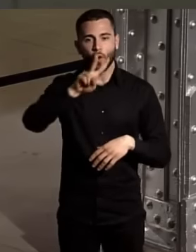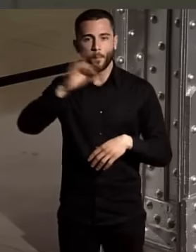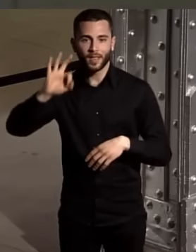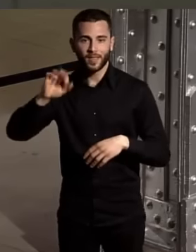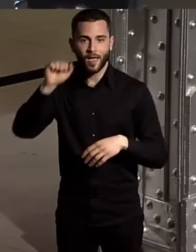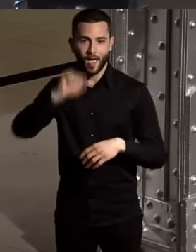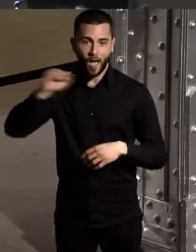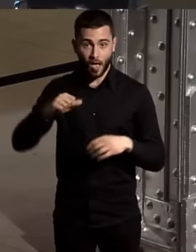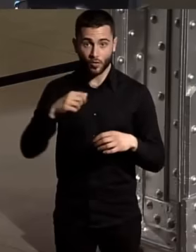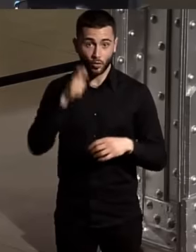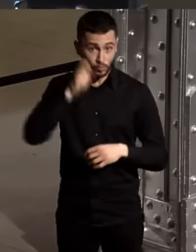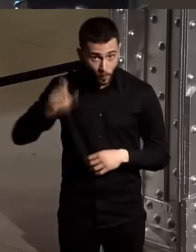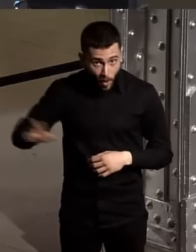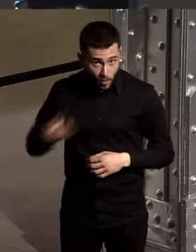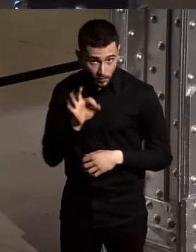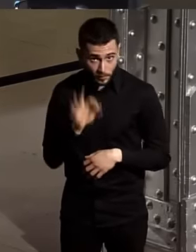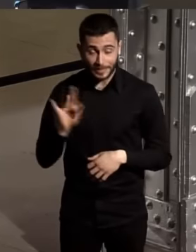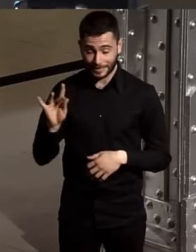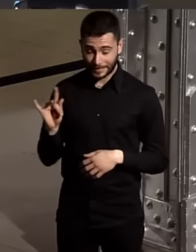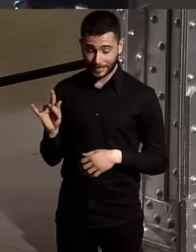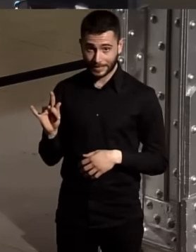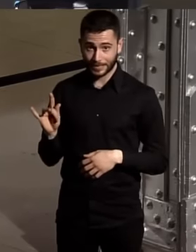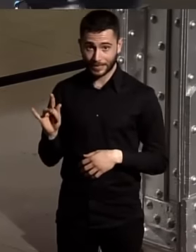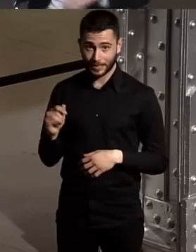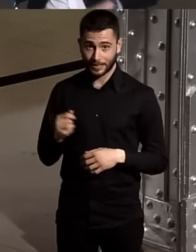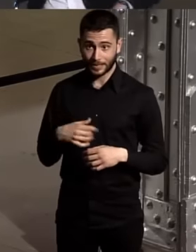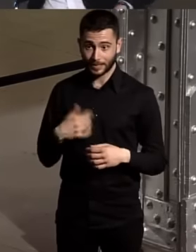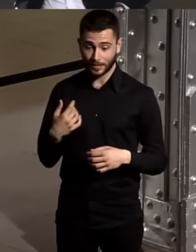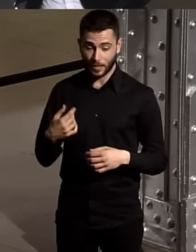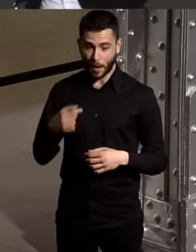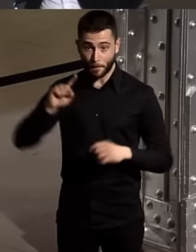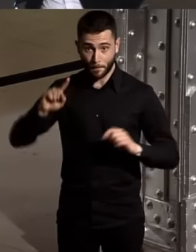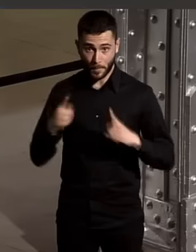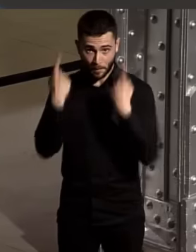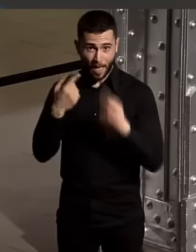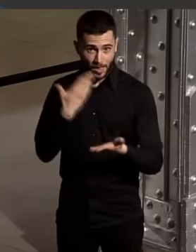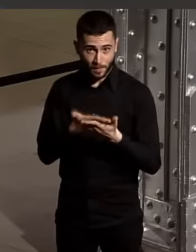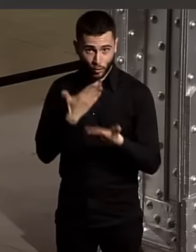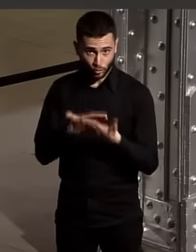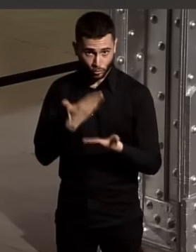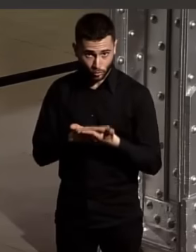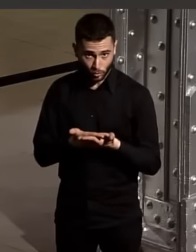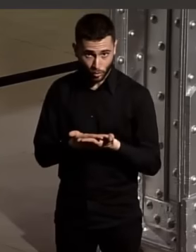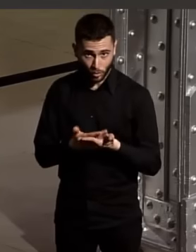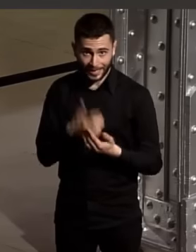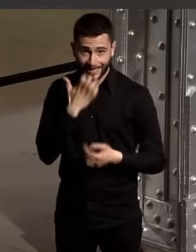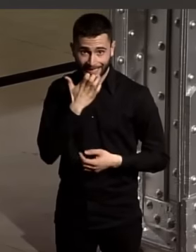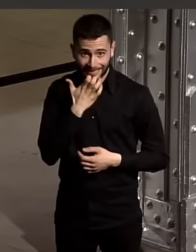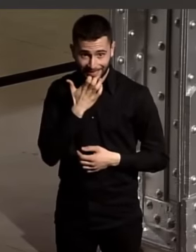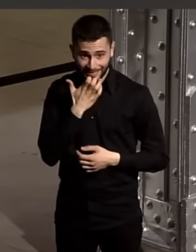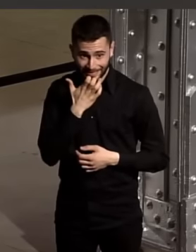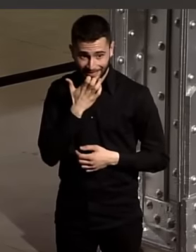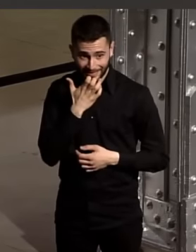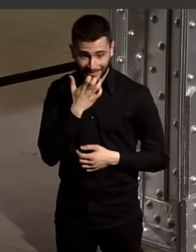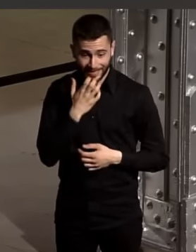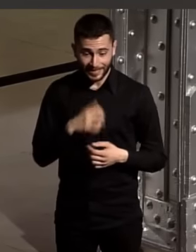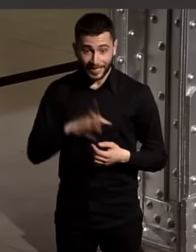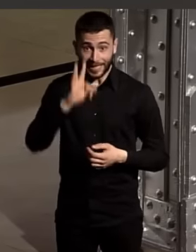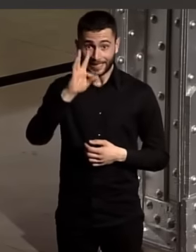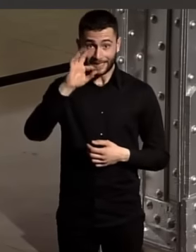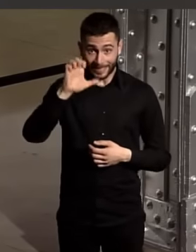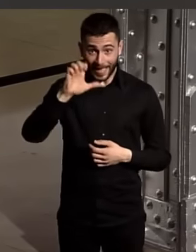bueno Y fue la primera vez realmente que se se se demostró en ningún organismo que si éramos capaces de mantener estos telómeros